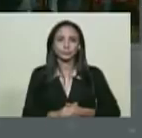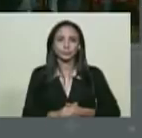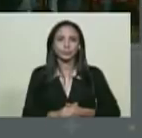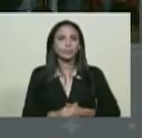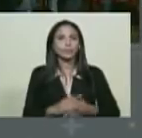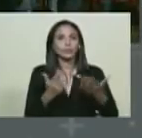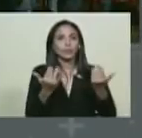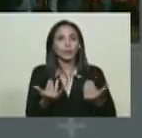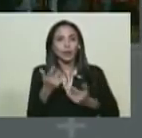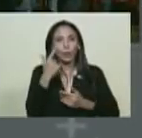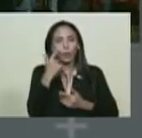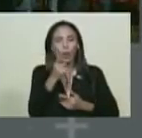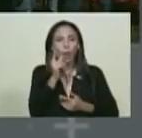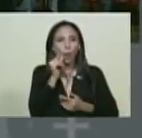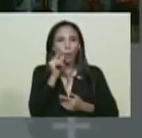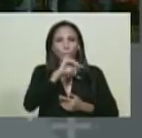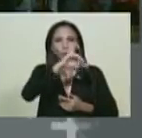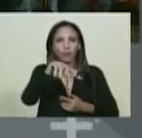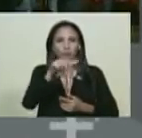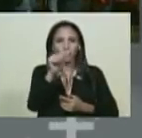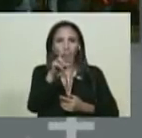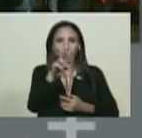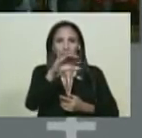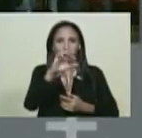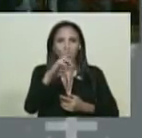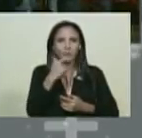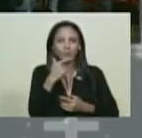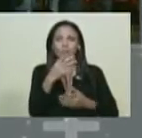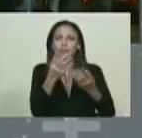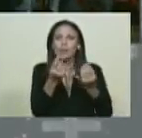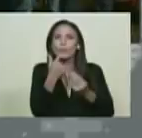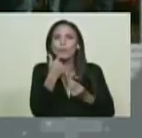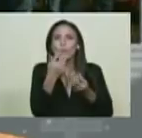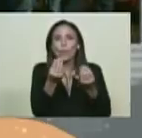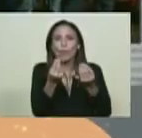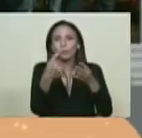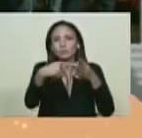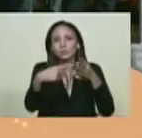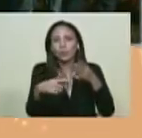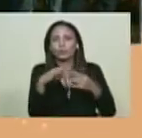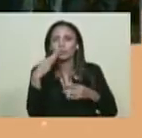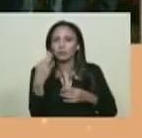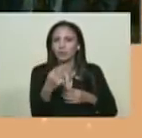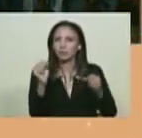Ahora, Javier dijo muchas verdades en poco tiempo.